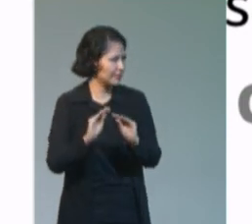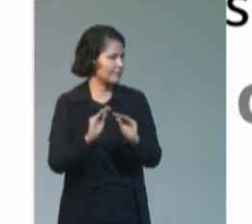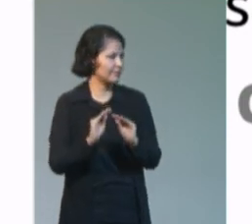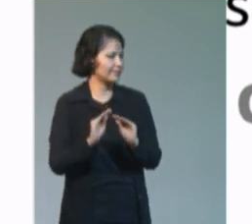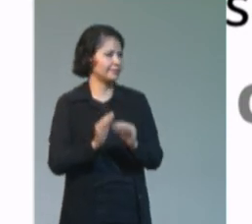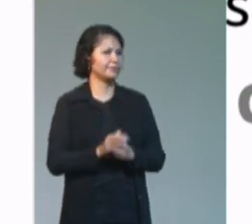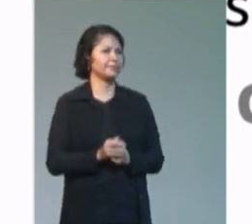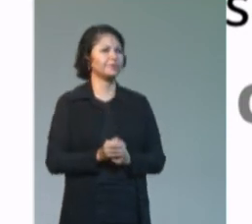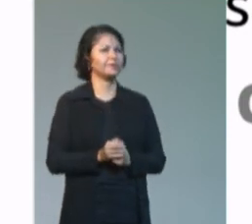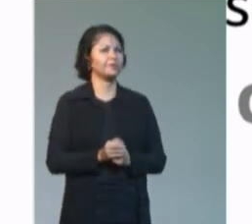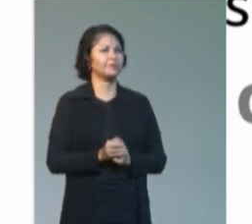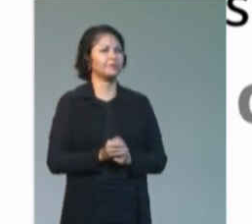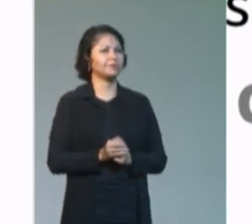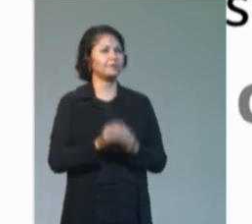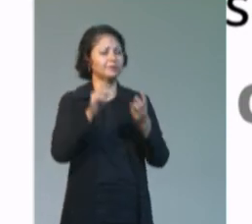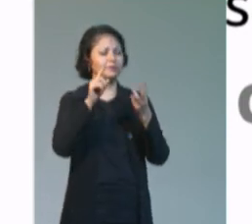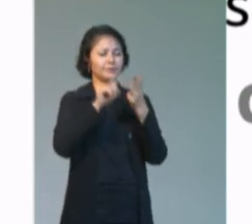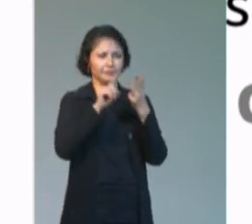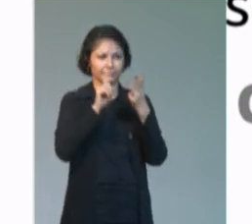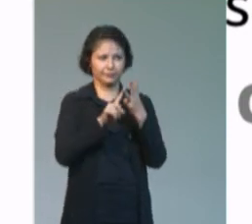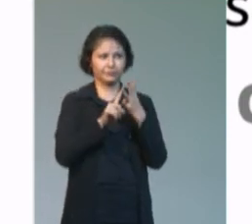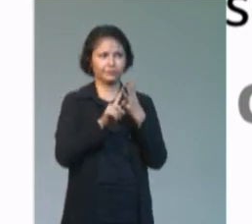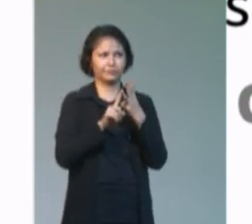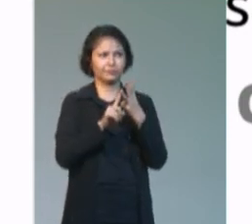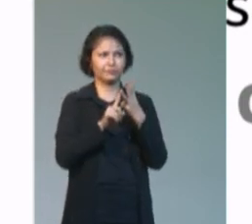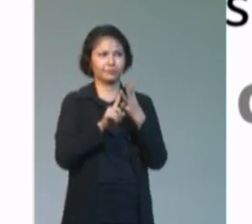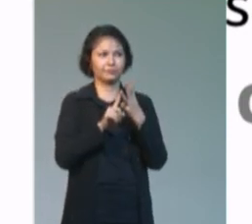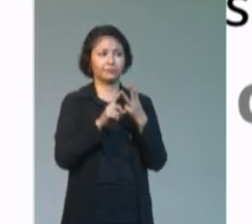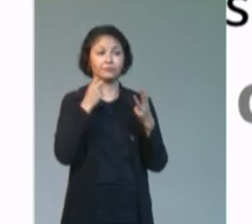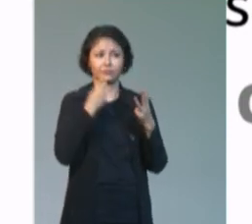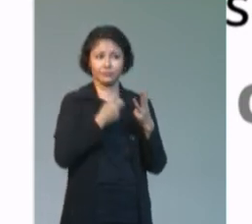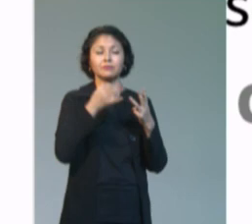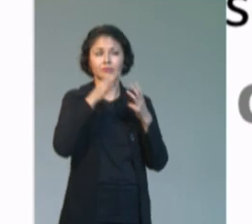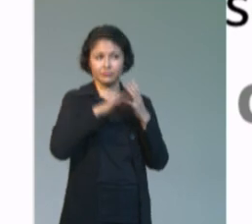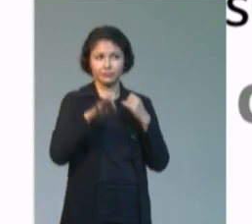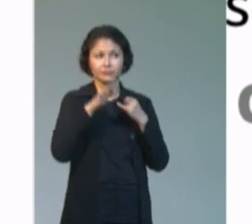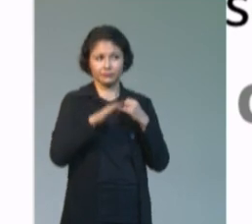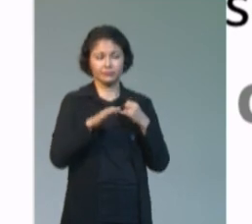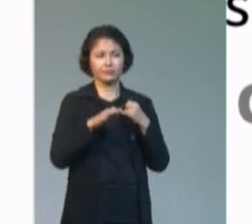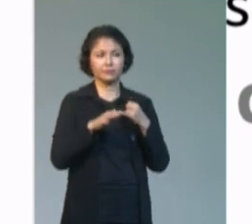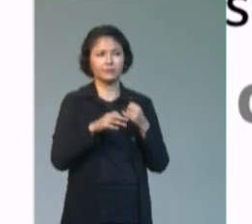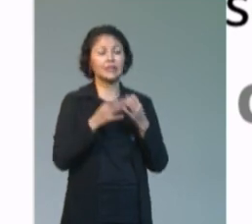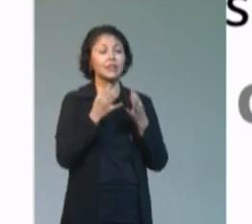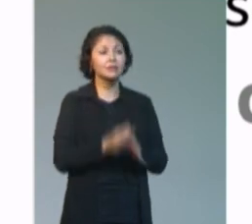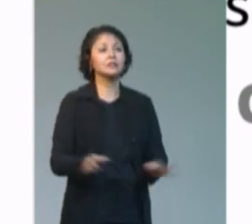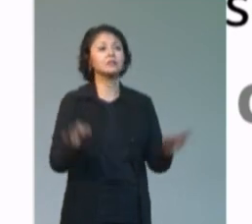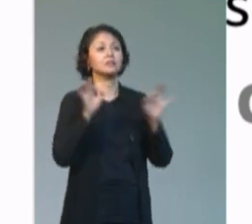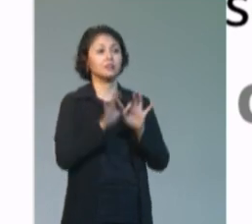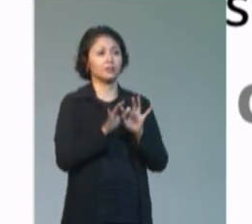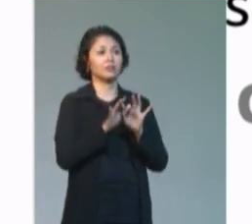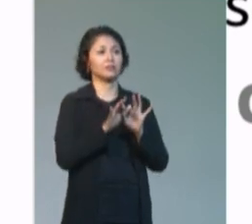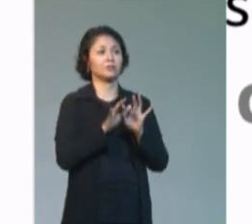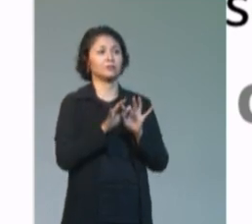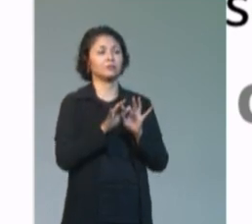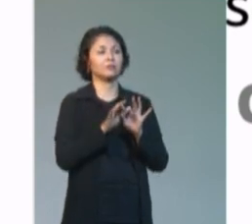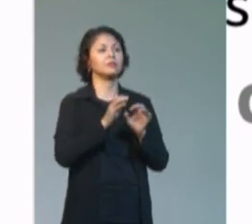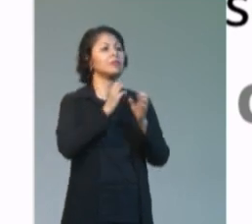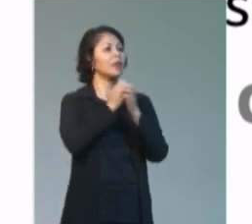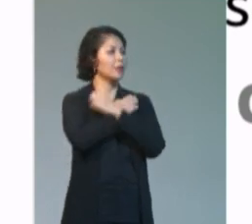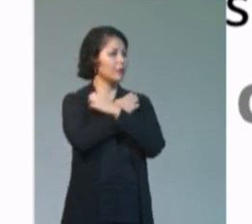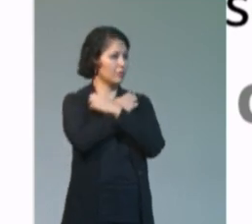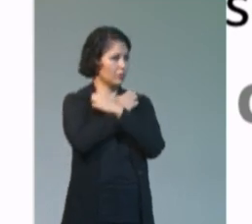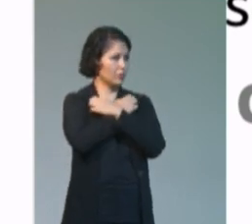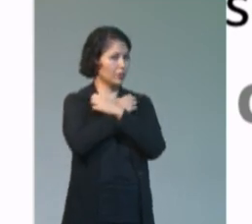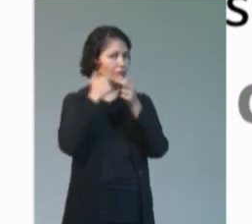manera y por último y con esto quiero finalizar lo importante no es que la educación sea a